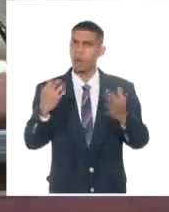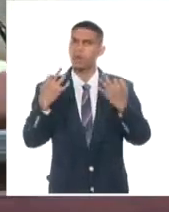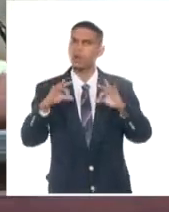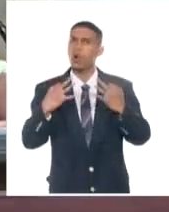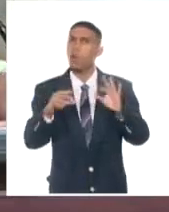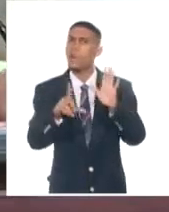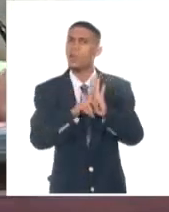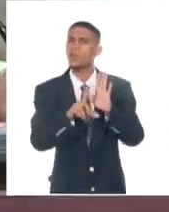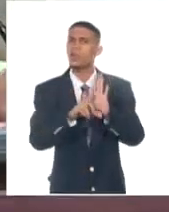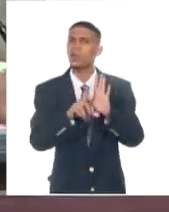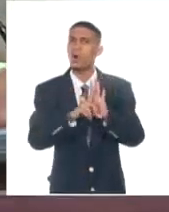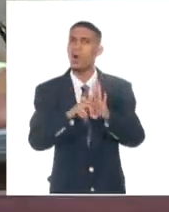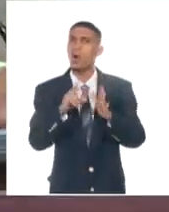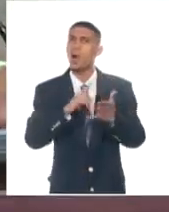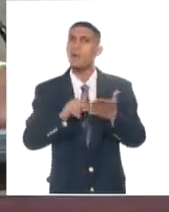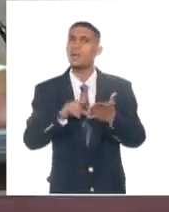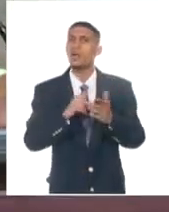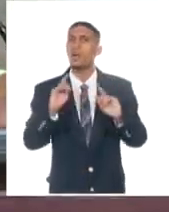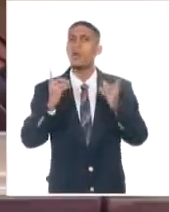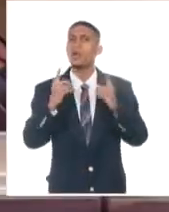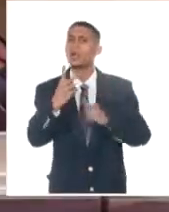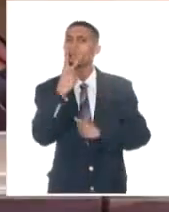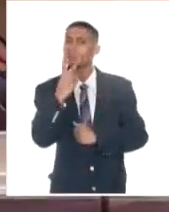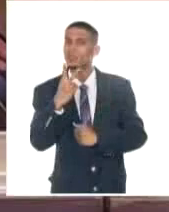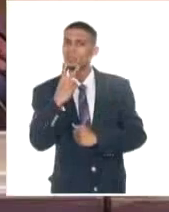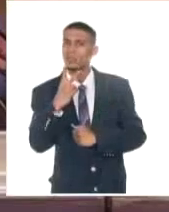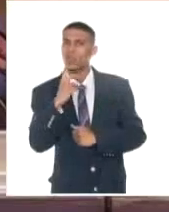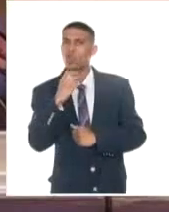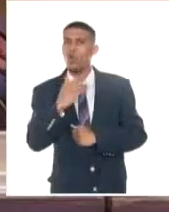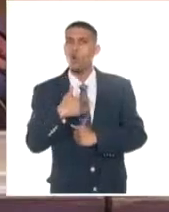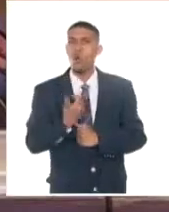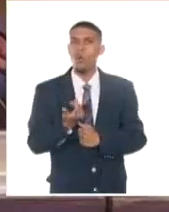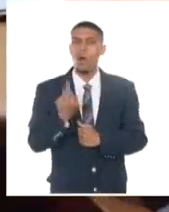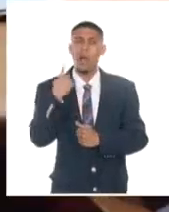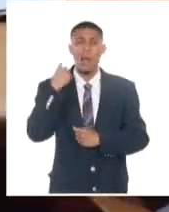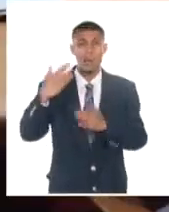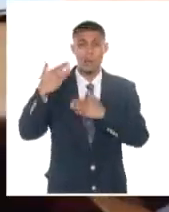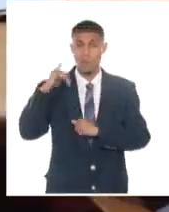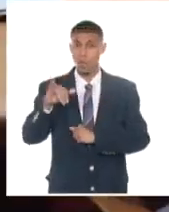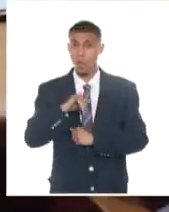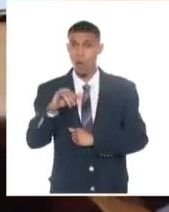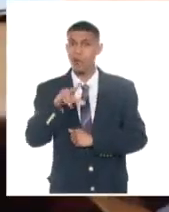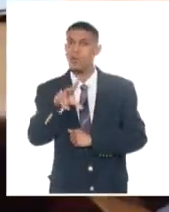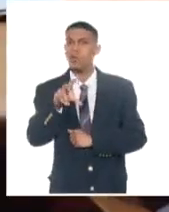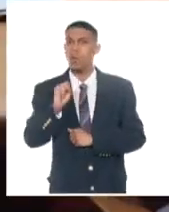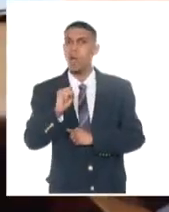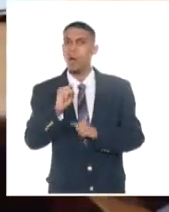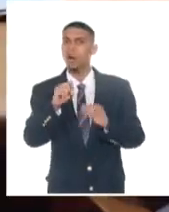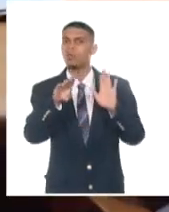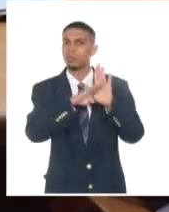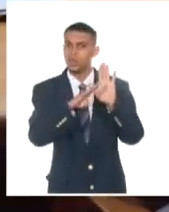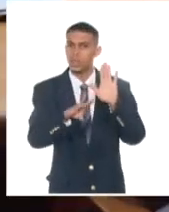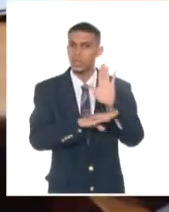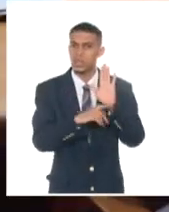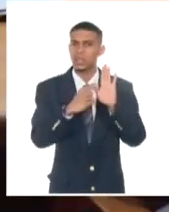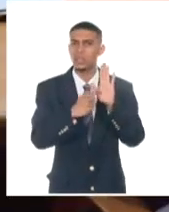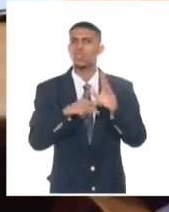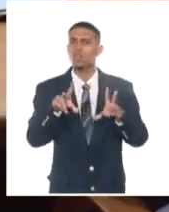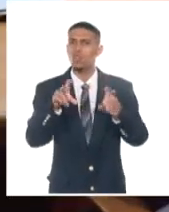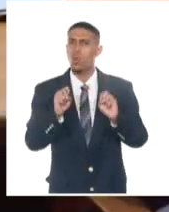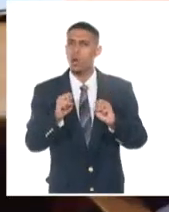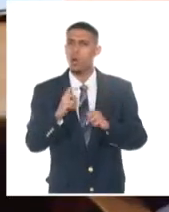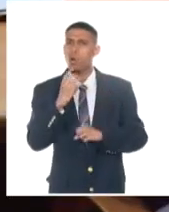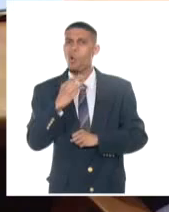la aplicación de la política para la atención demográfica el pasado año, así como nuevas propuestas. Todo ello ante